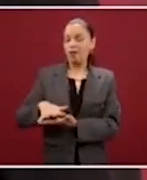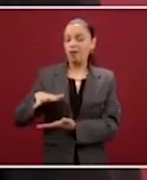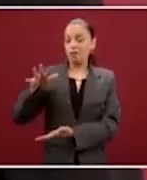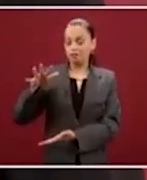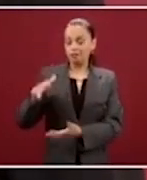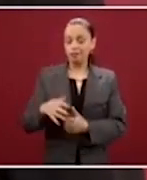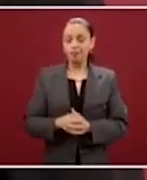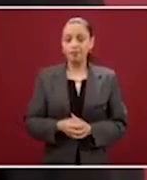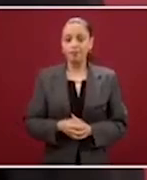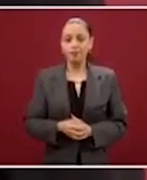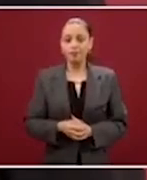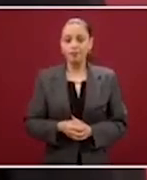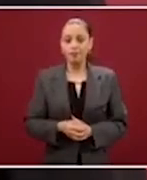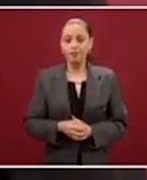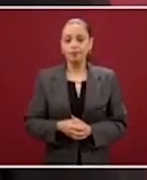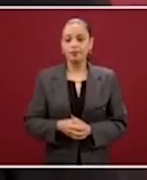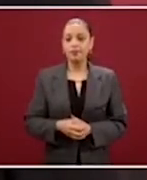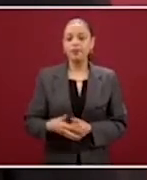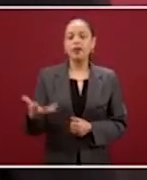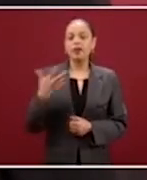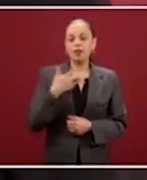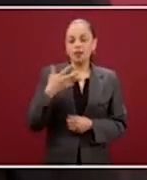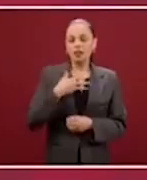tenemos un fondo